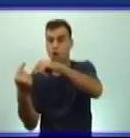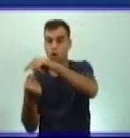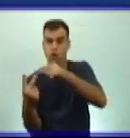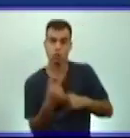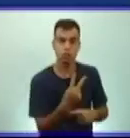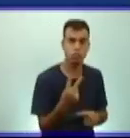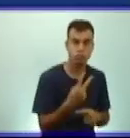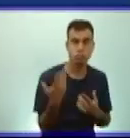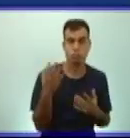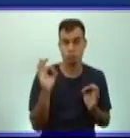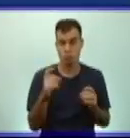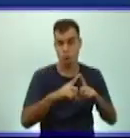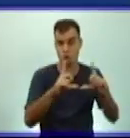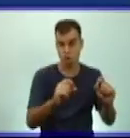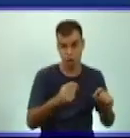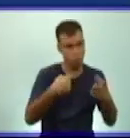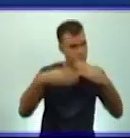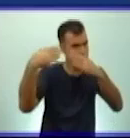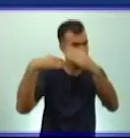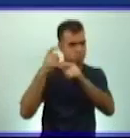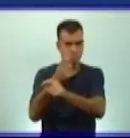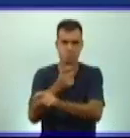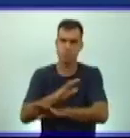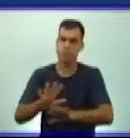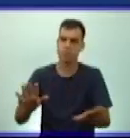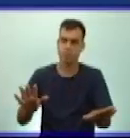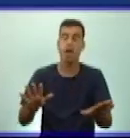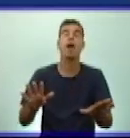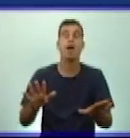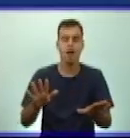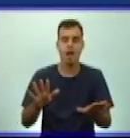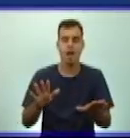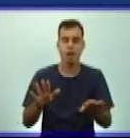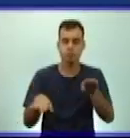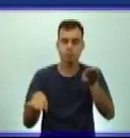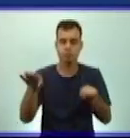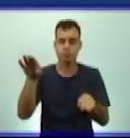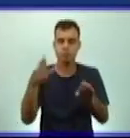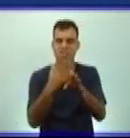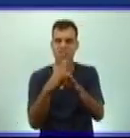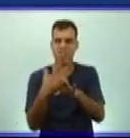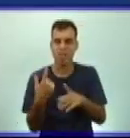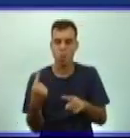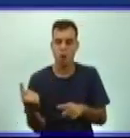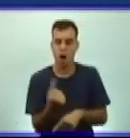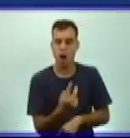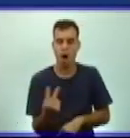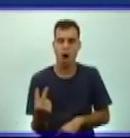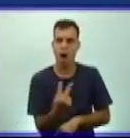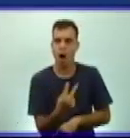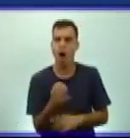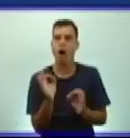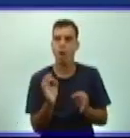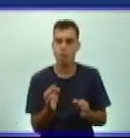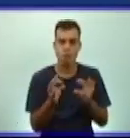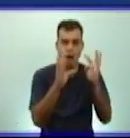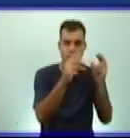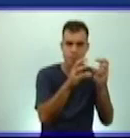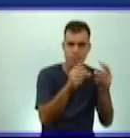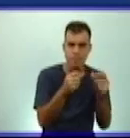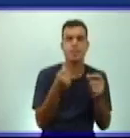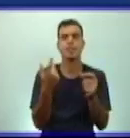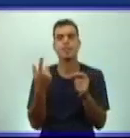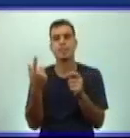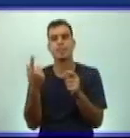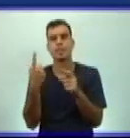ya ustedes conocen de otros momentos. Vamos a hacer una diferencia tanto entre las magnitudes como en las ecuaciones matemáticas o